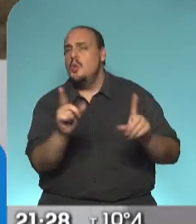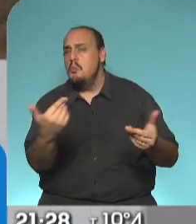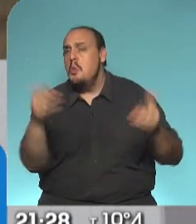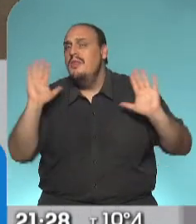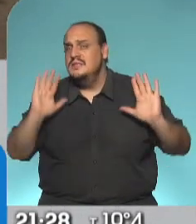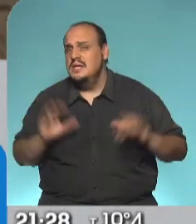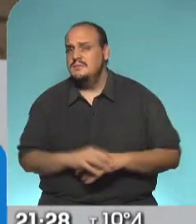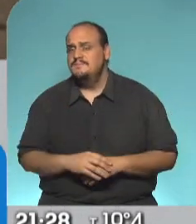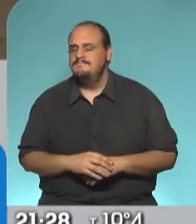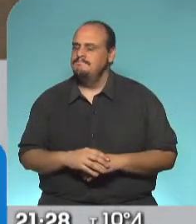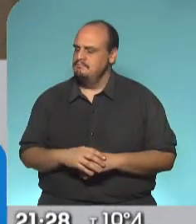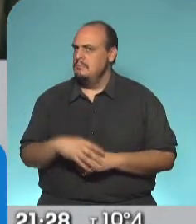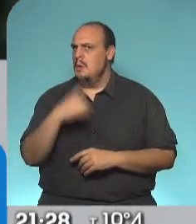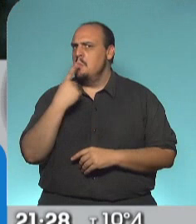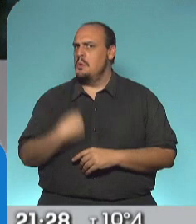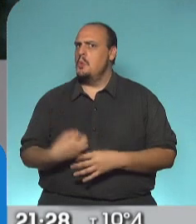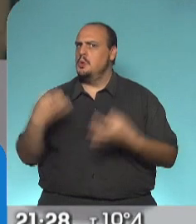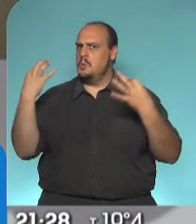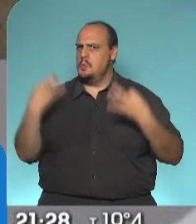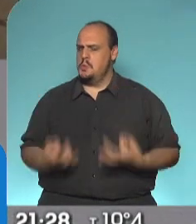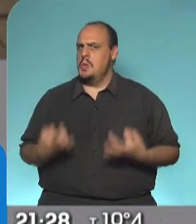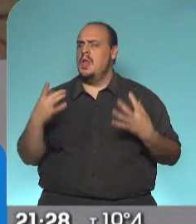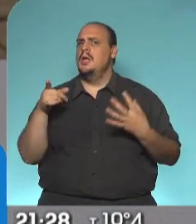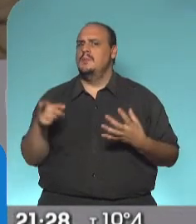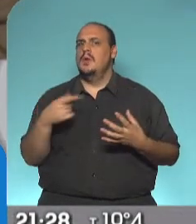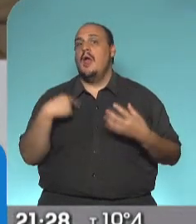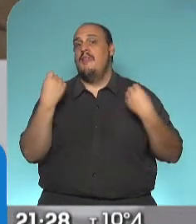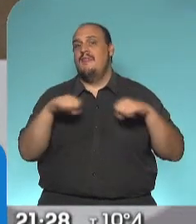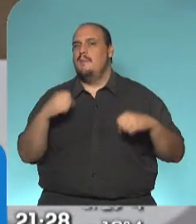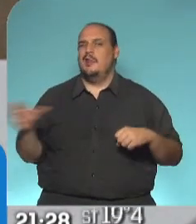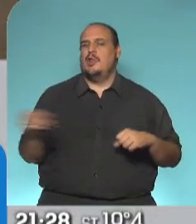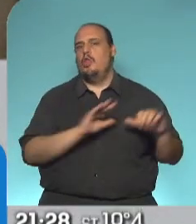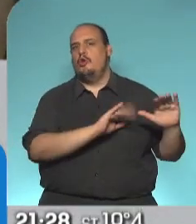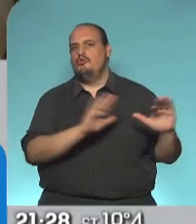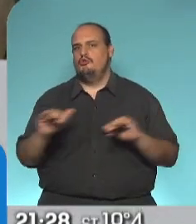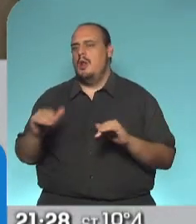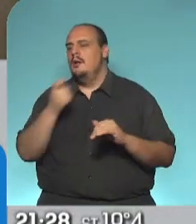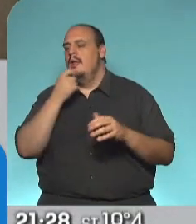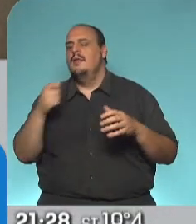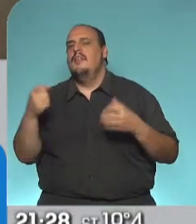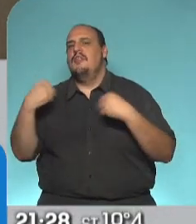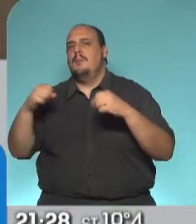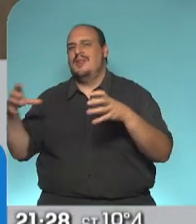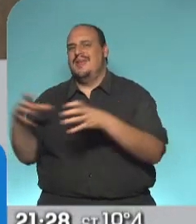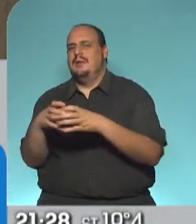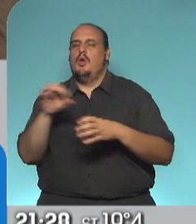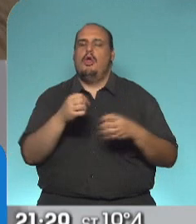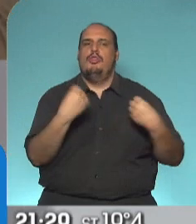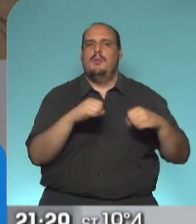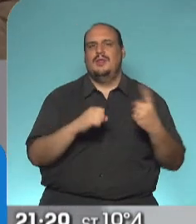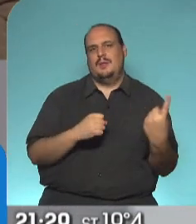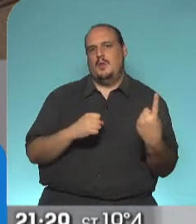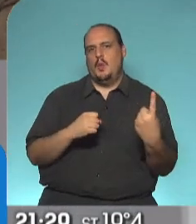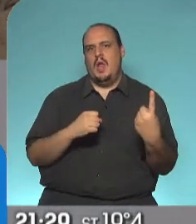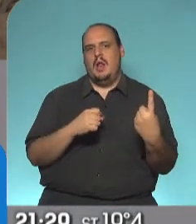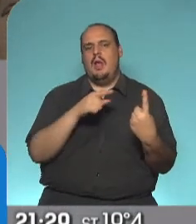bueno la pregunta está bien porque lo que está claro y lo que hay que decir es que no todos los deportes son lo mismo no son lo mismo los deportes de equipo que los que se practican en forma individual en el cual